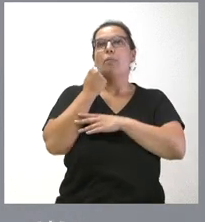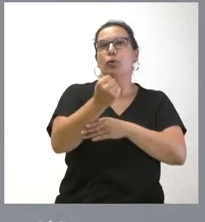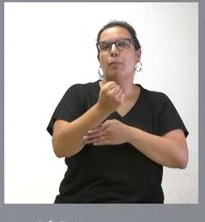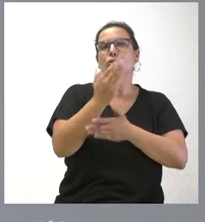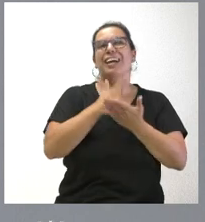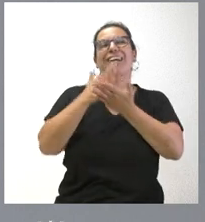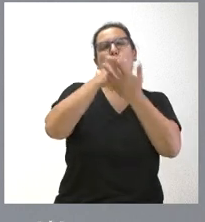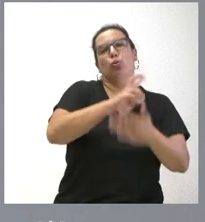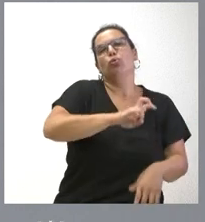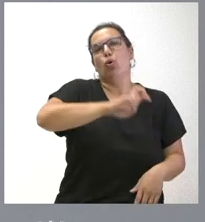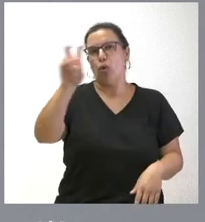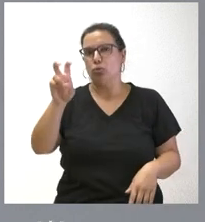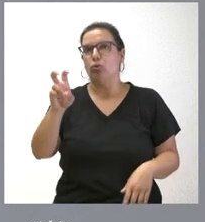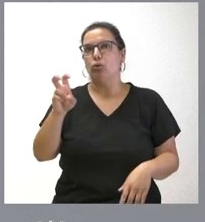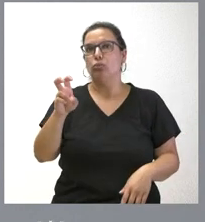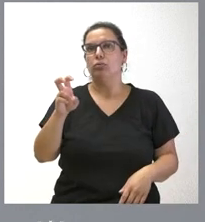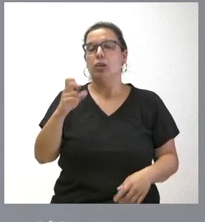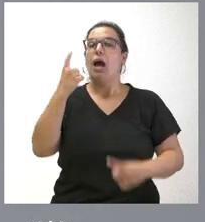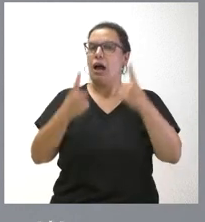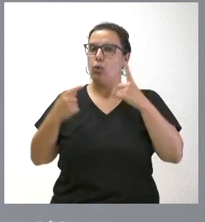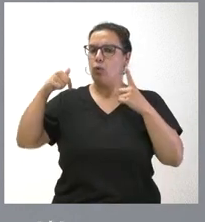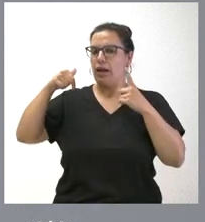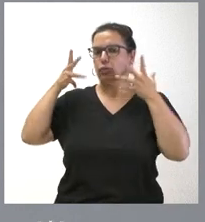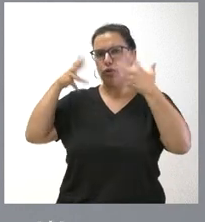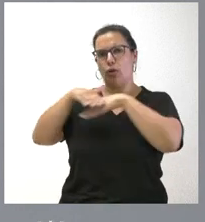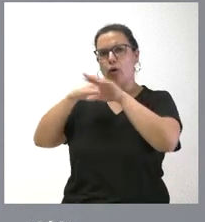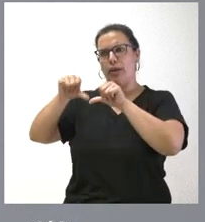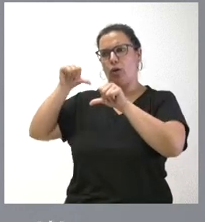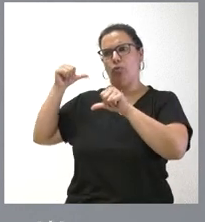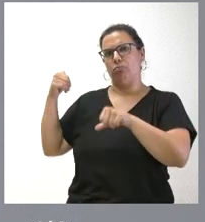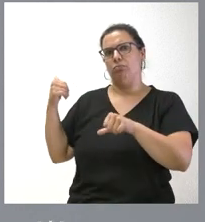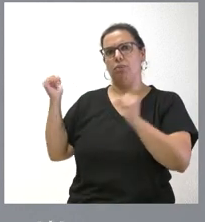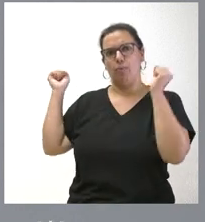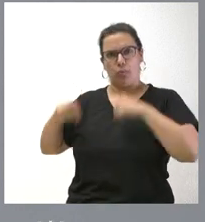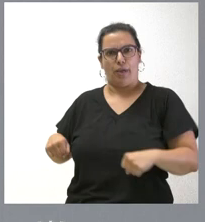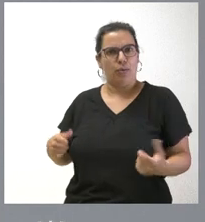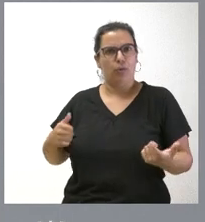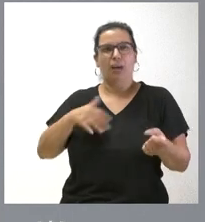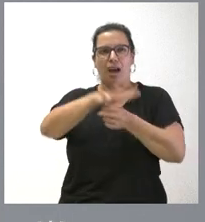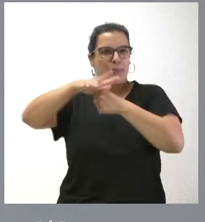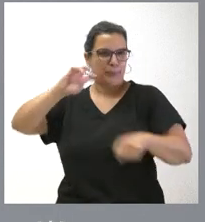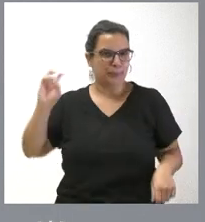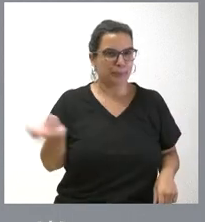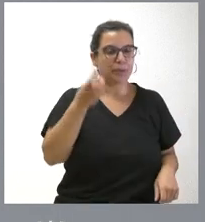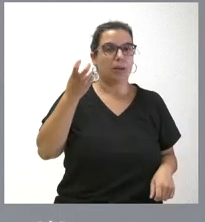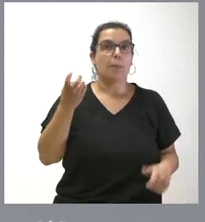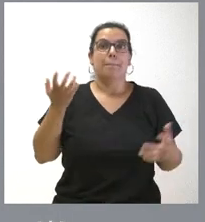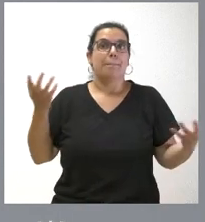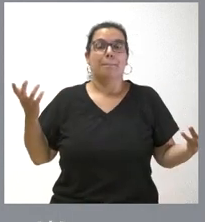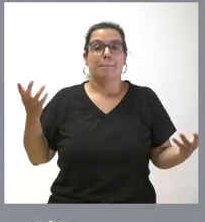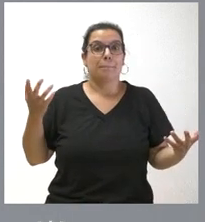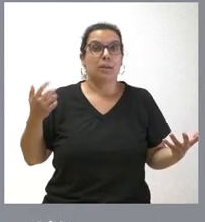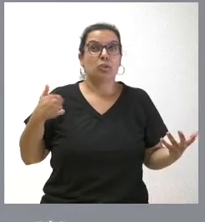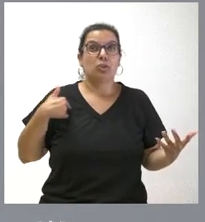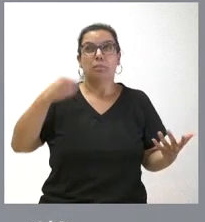cátedras en nuestra comunidad Autónoma y algunas han pasado por el consejo de gobierno recientemente y muy diferentes ámbitos pero hasta yo donde